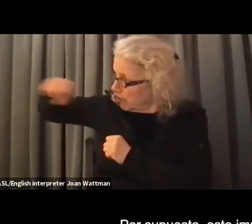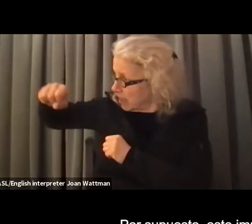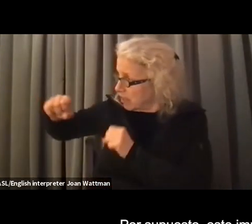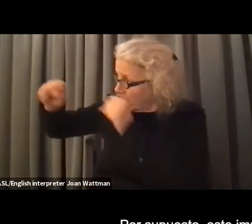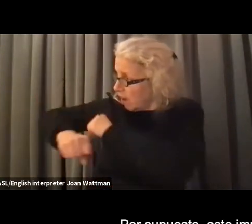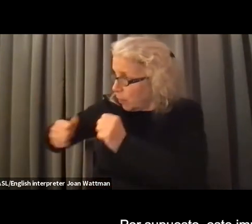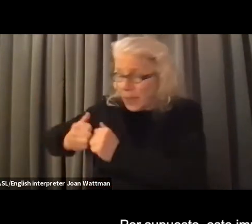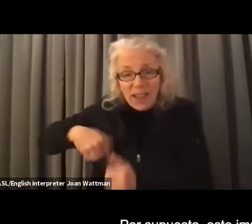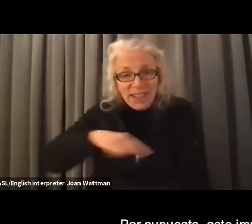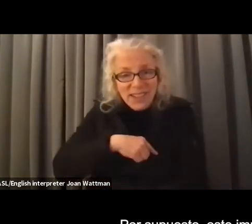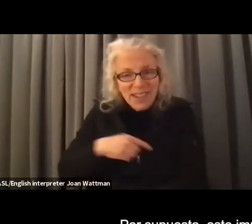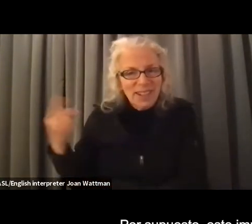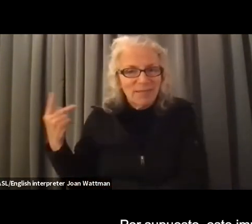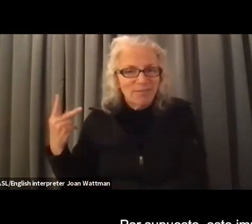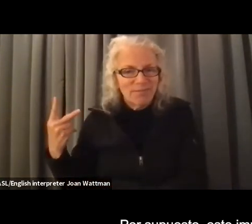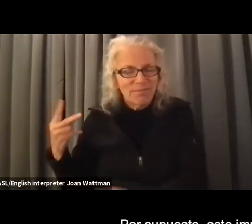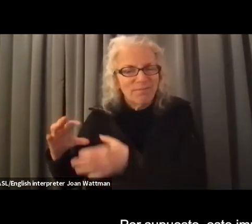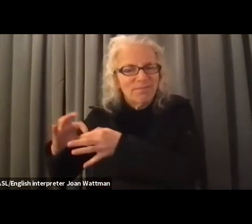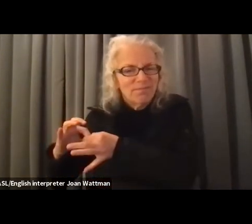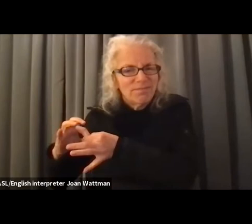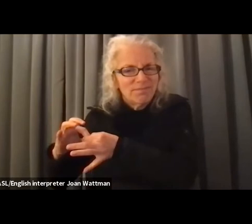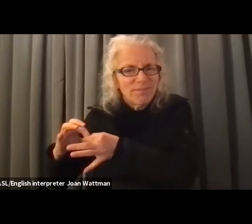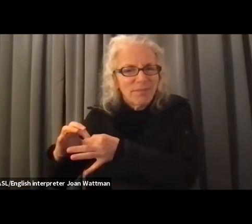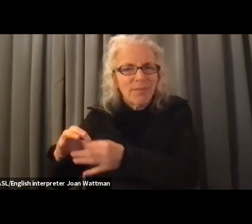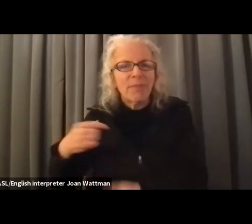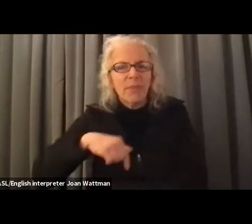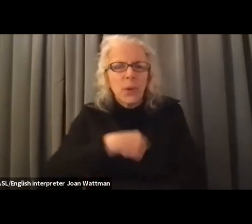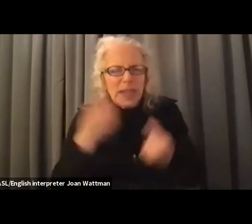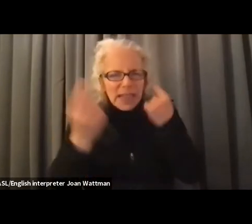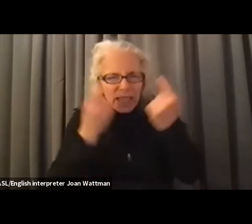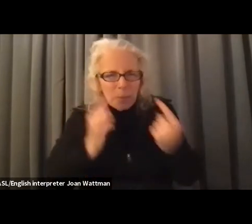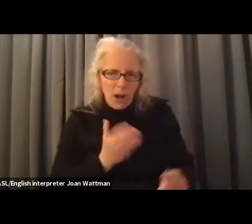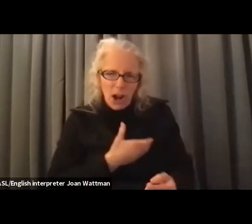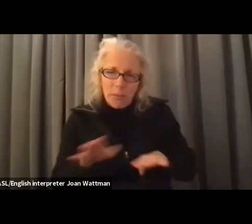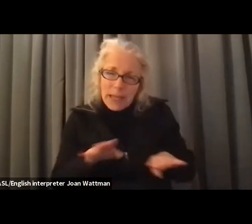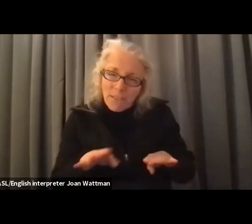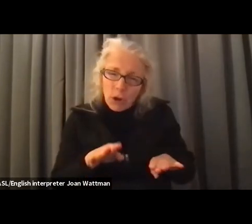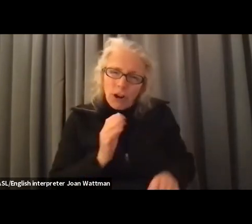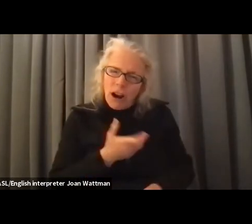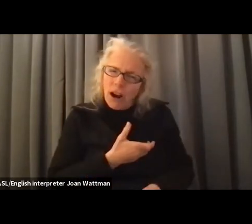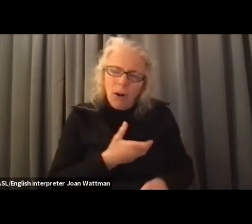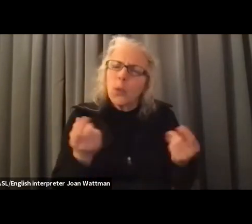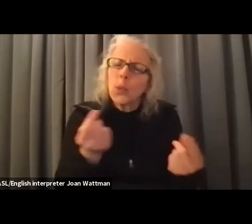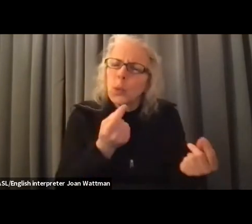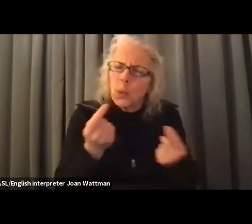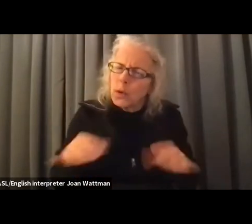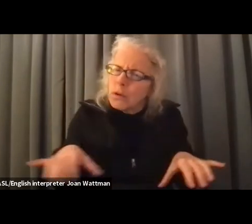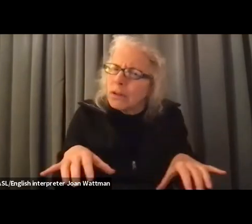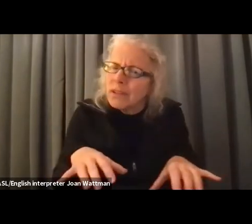nuestra accionar, y un poco de lo que decían ahora, la revolución no solamente es hacia afuera, sino hacia